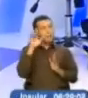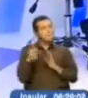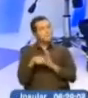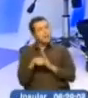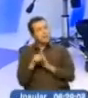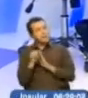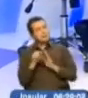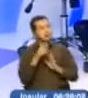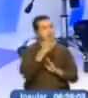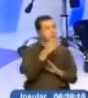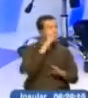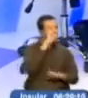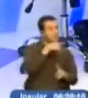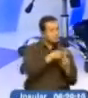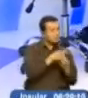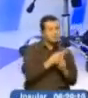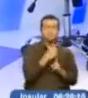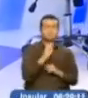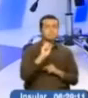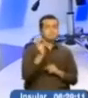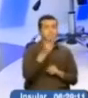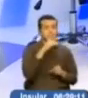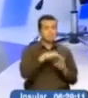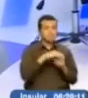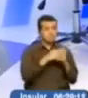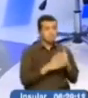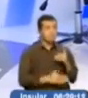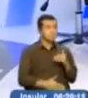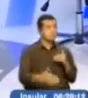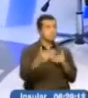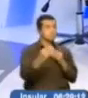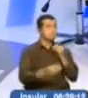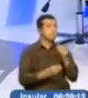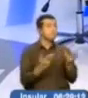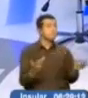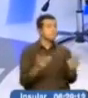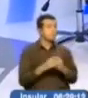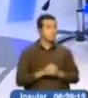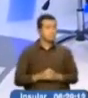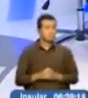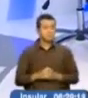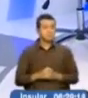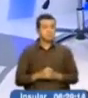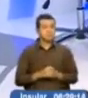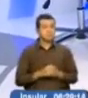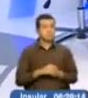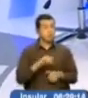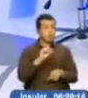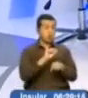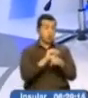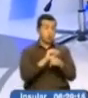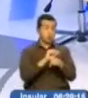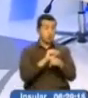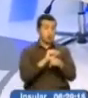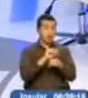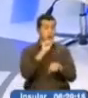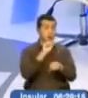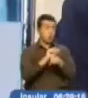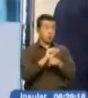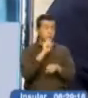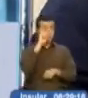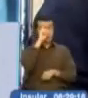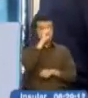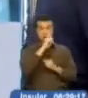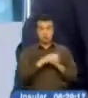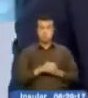Bueno, ¿qué esperar de esta segunda etapa en la campaña electoral? Que es corta, por cierto. Por tanto, no, eso también cortita, complica, claro, el